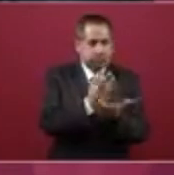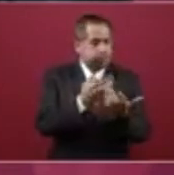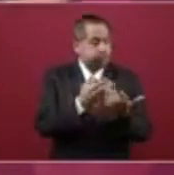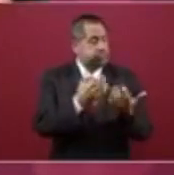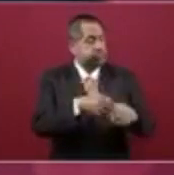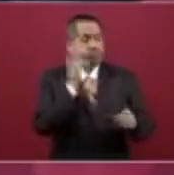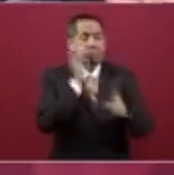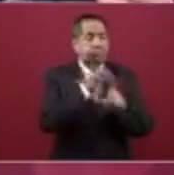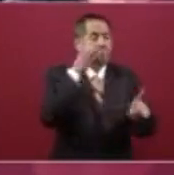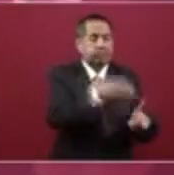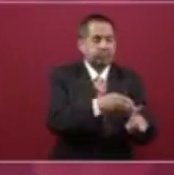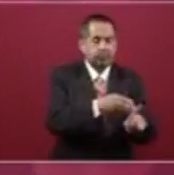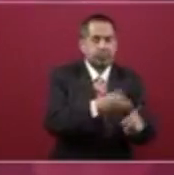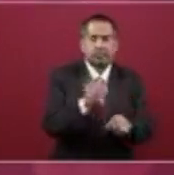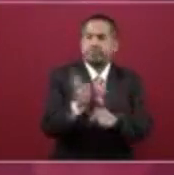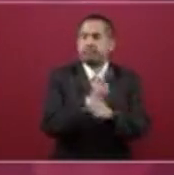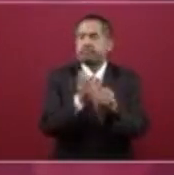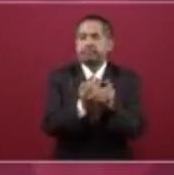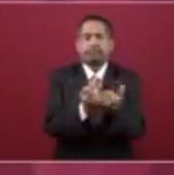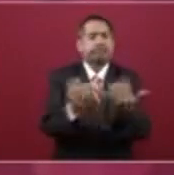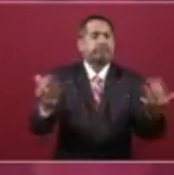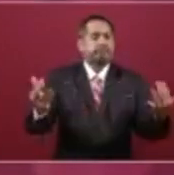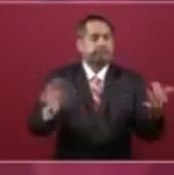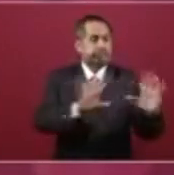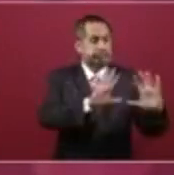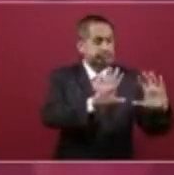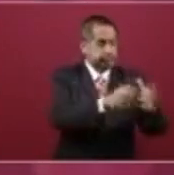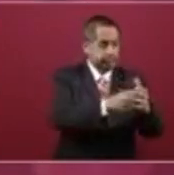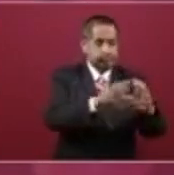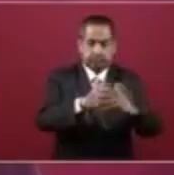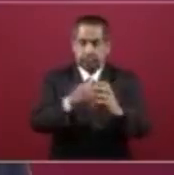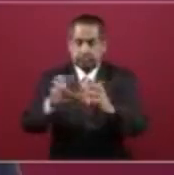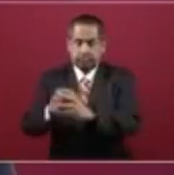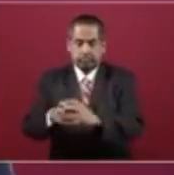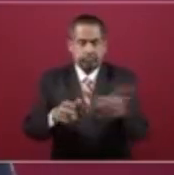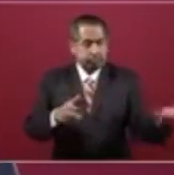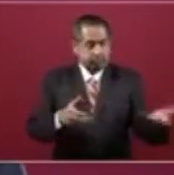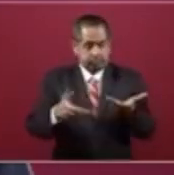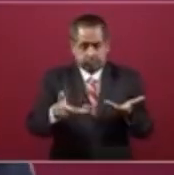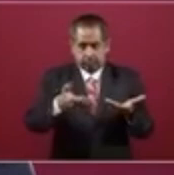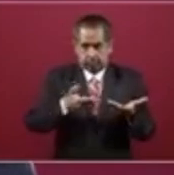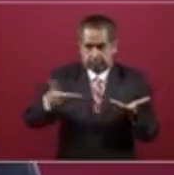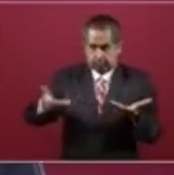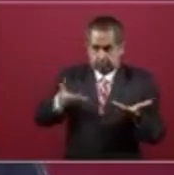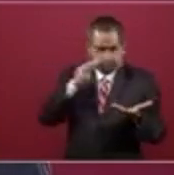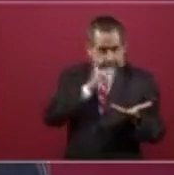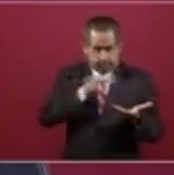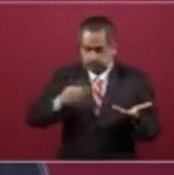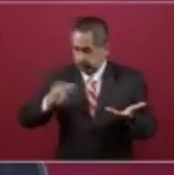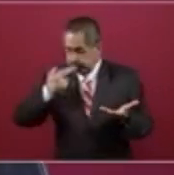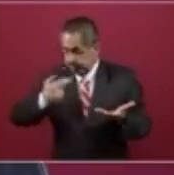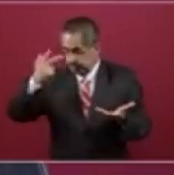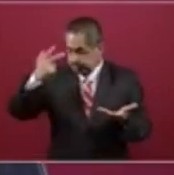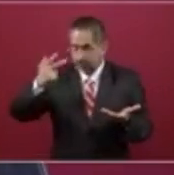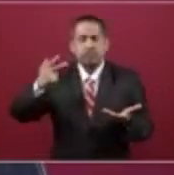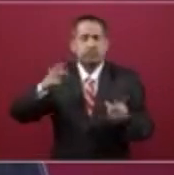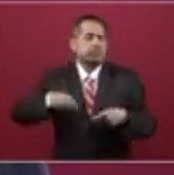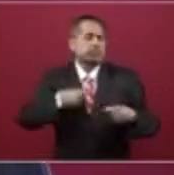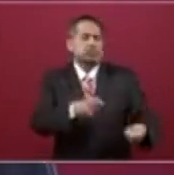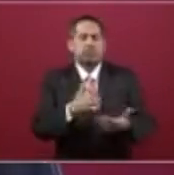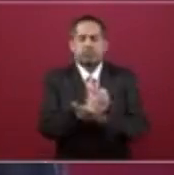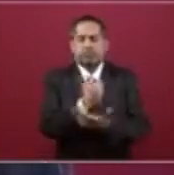de una invitación a varias, y la que tenga la mejor propuesta técnica y económica es la que resulta